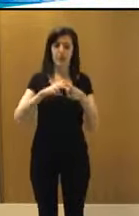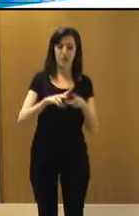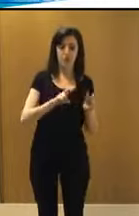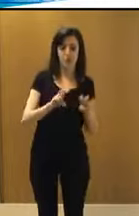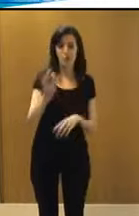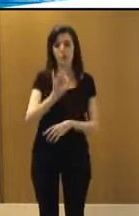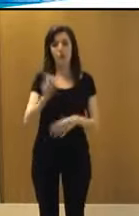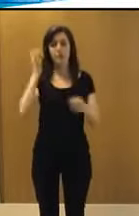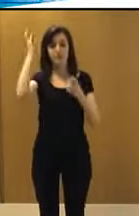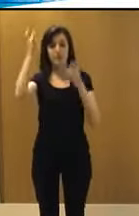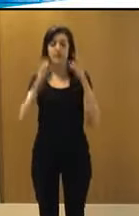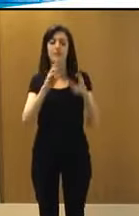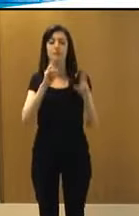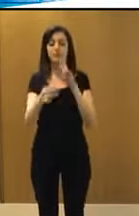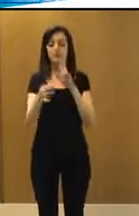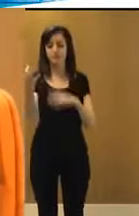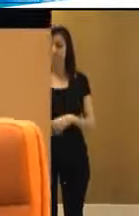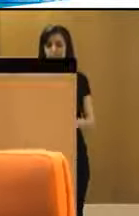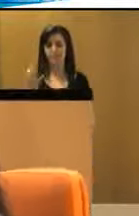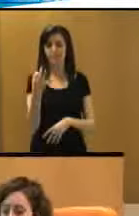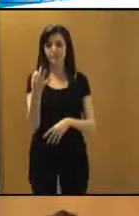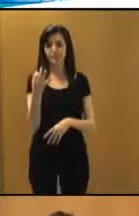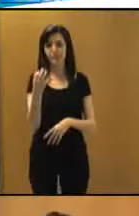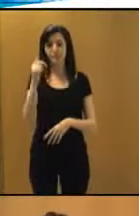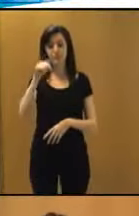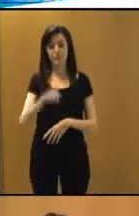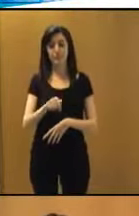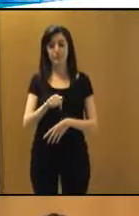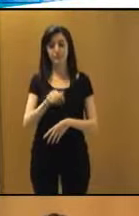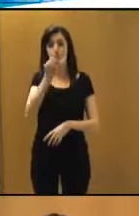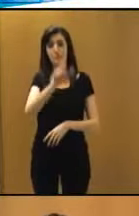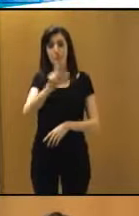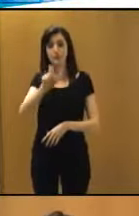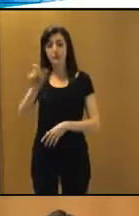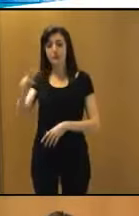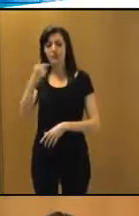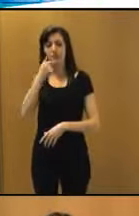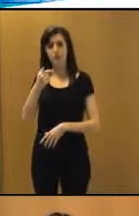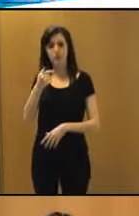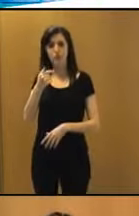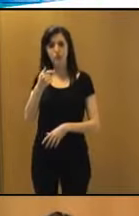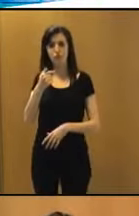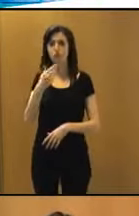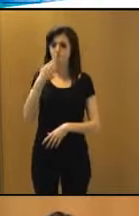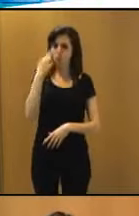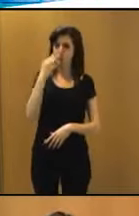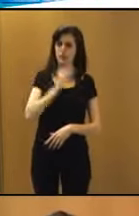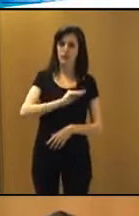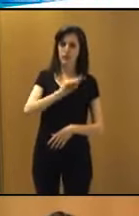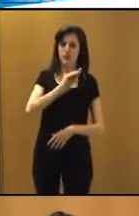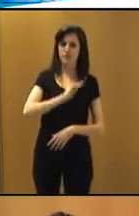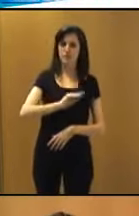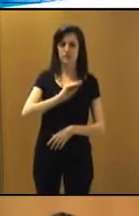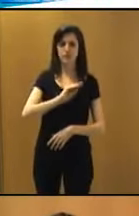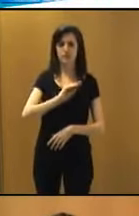nuevos talleres o actividades y esta era la respuesta que daban. O sea, aquí tenemos el porcentaje de personas que declaran tener mucho o